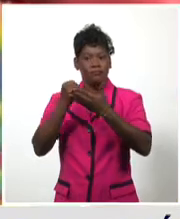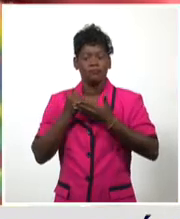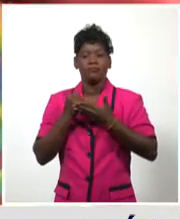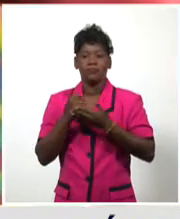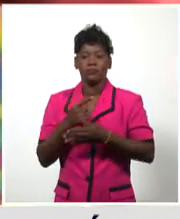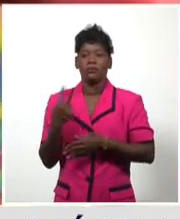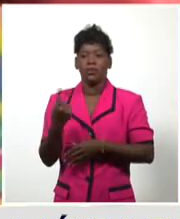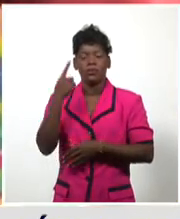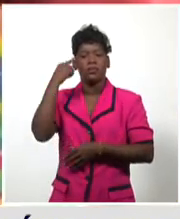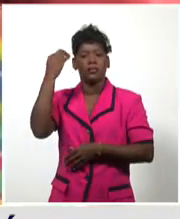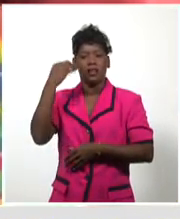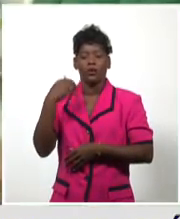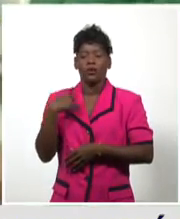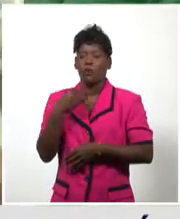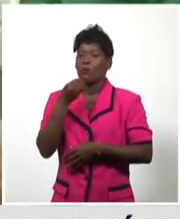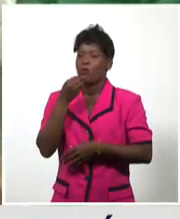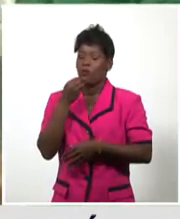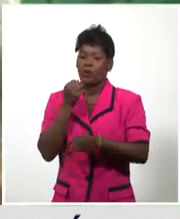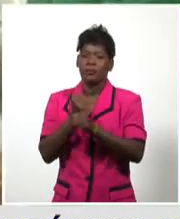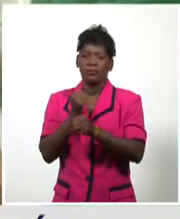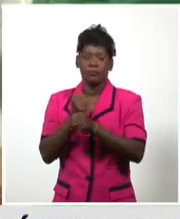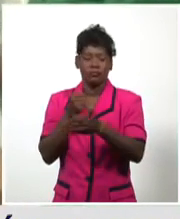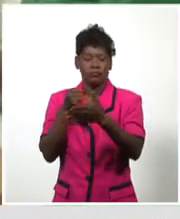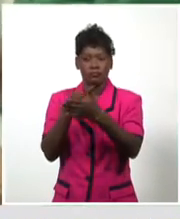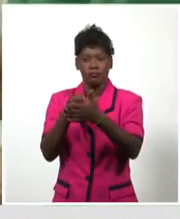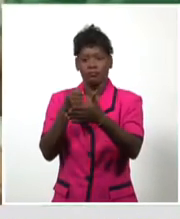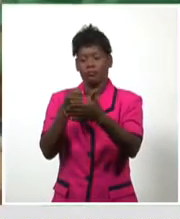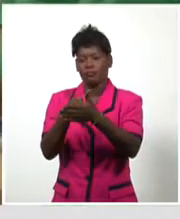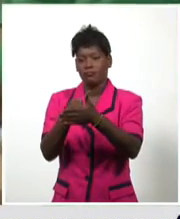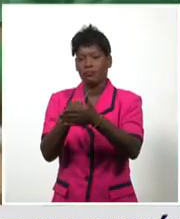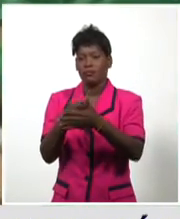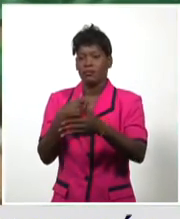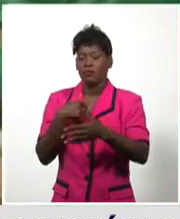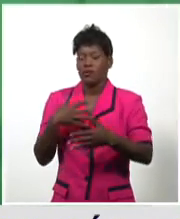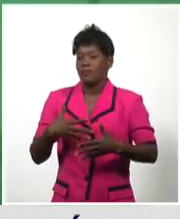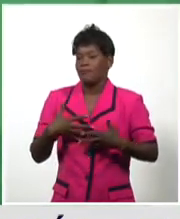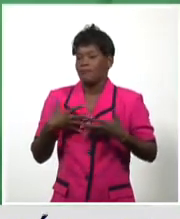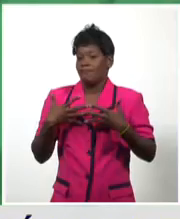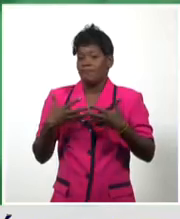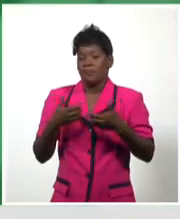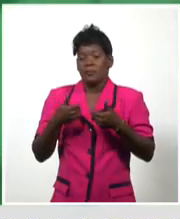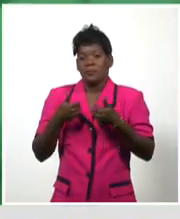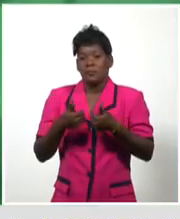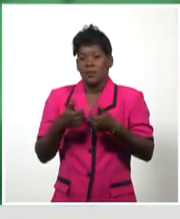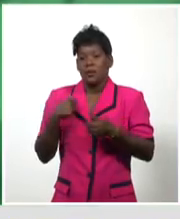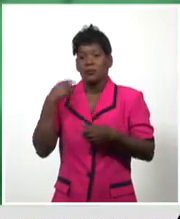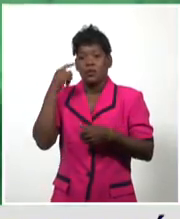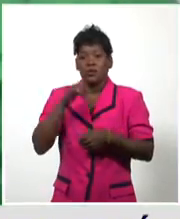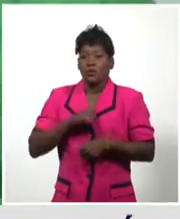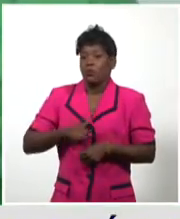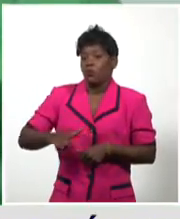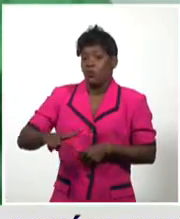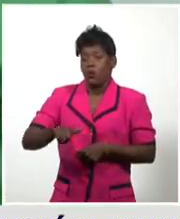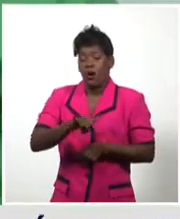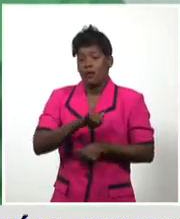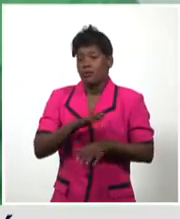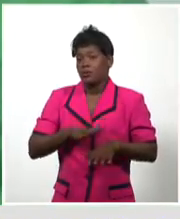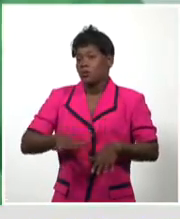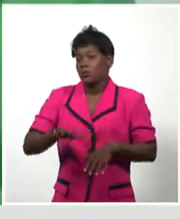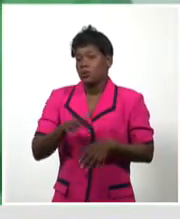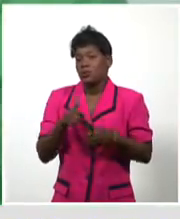salir adelante. De verdad que para mí es un orgullo, pienso que para todas igual sea un